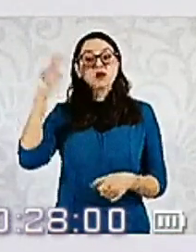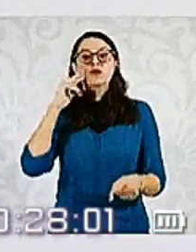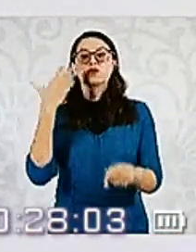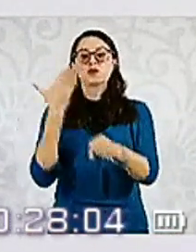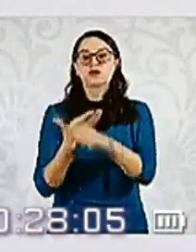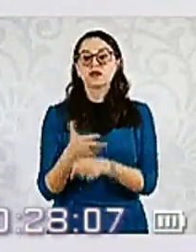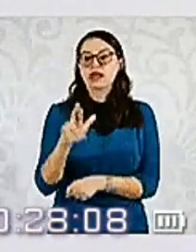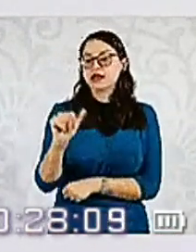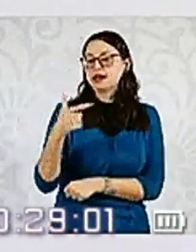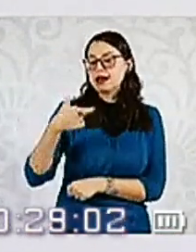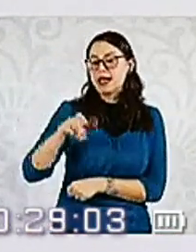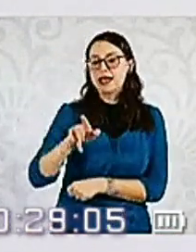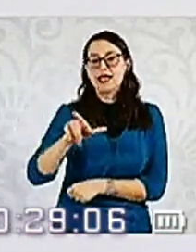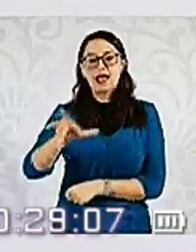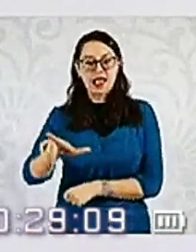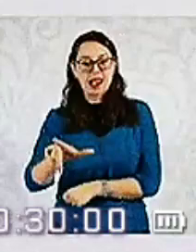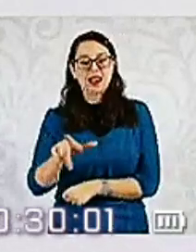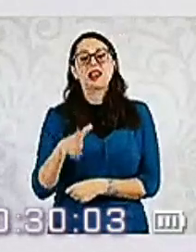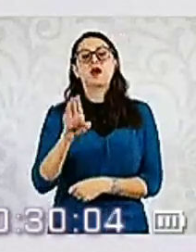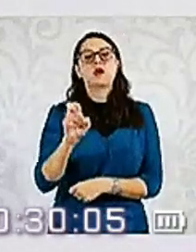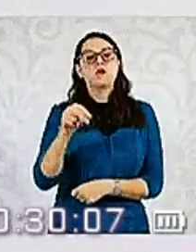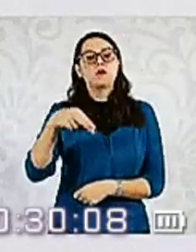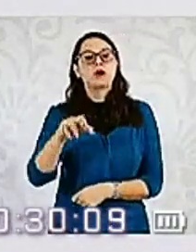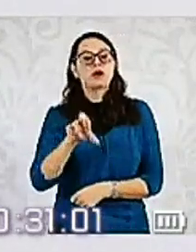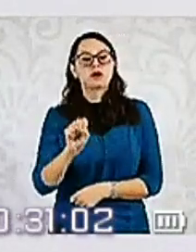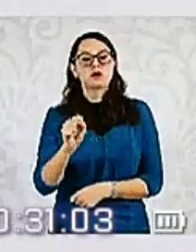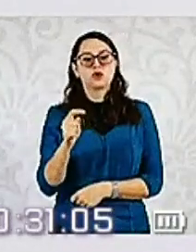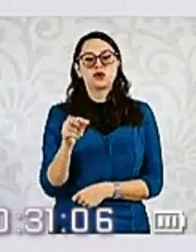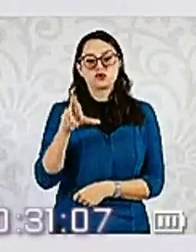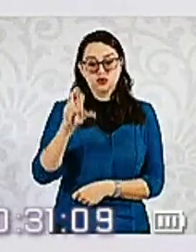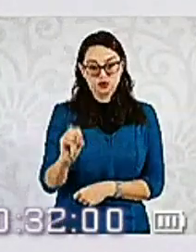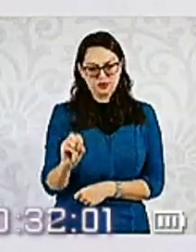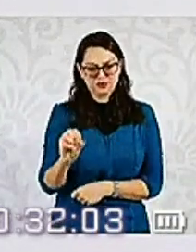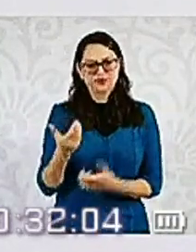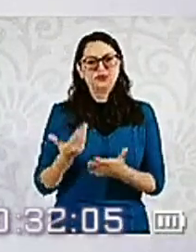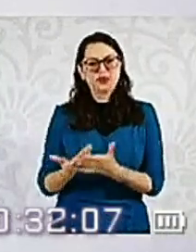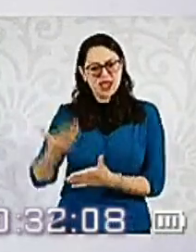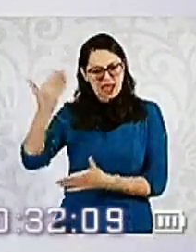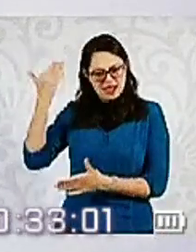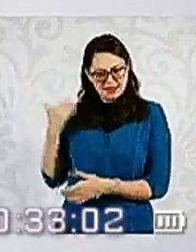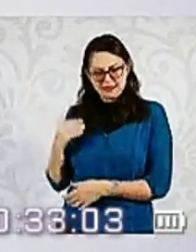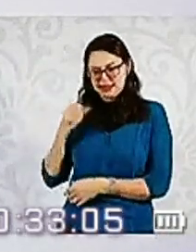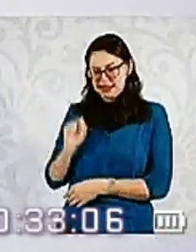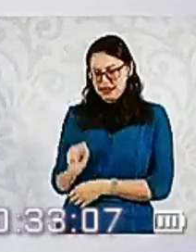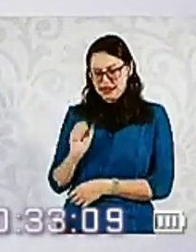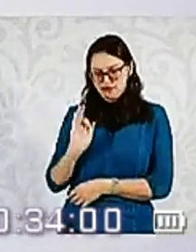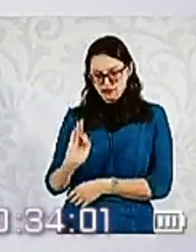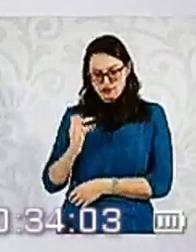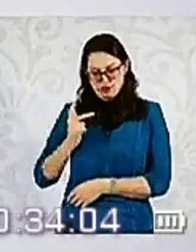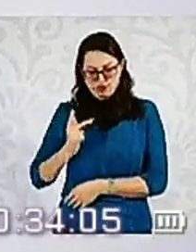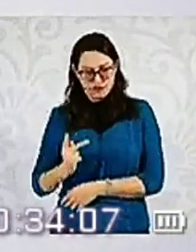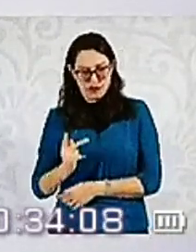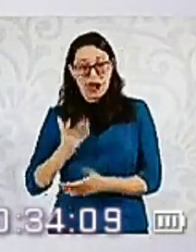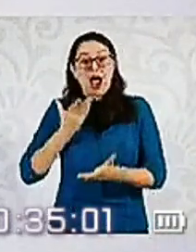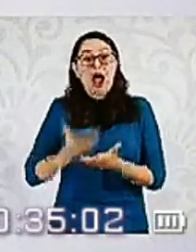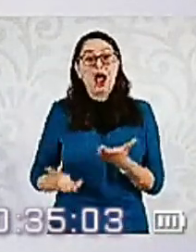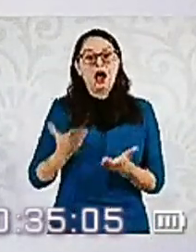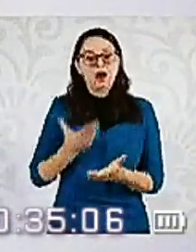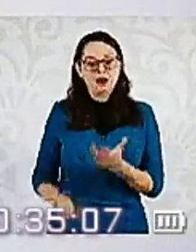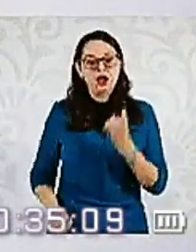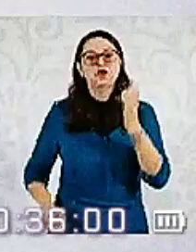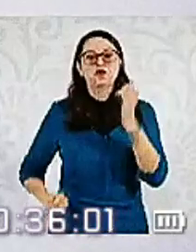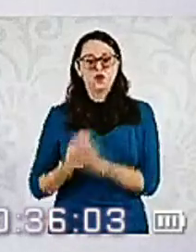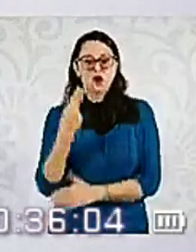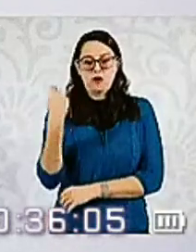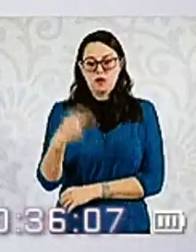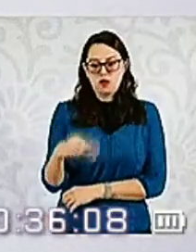explicar qué cambios tiene al pasar de la Secretaría de la Función Pública a Secretaría Anticorrupción